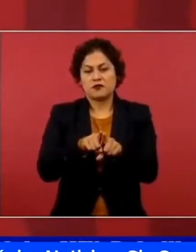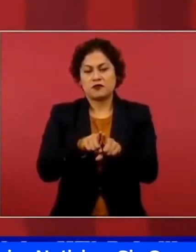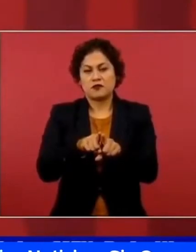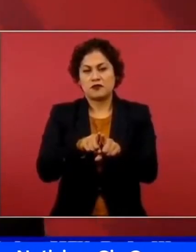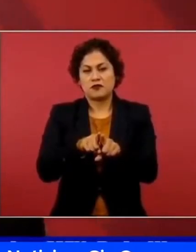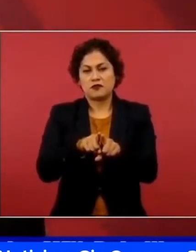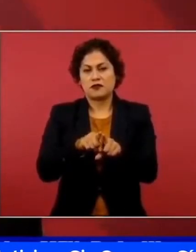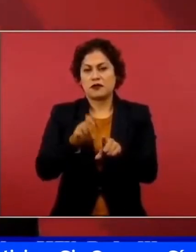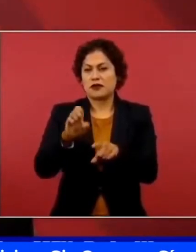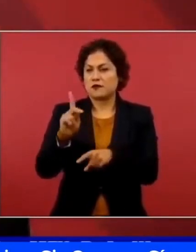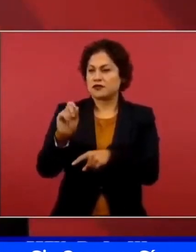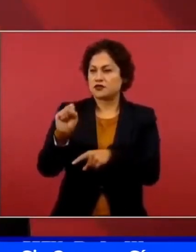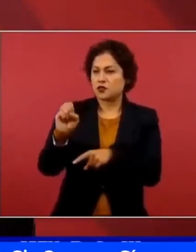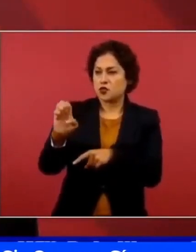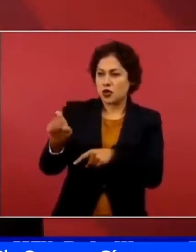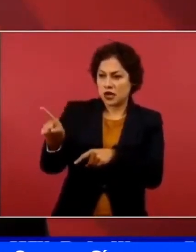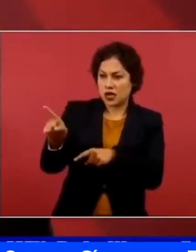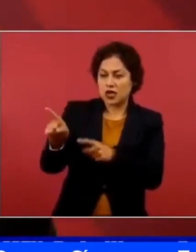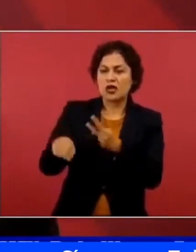y con